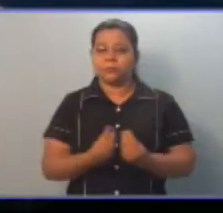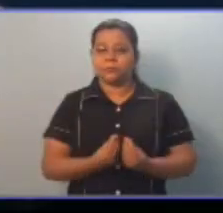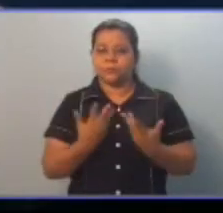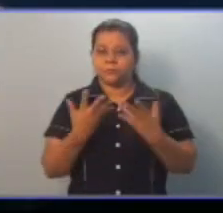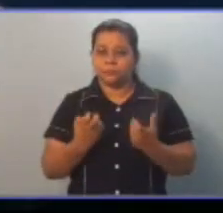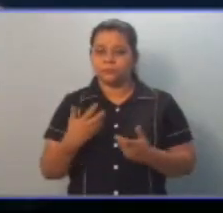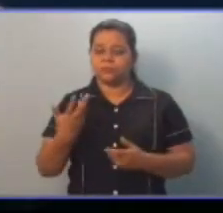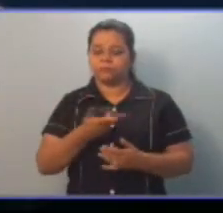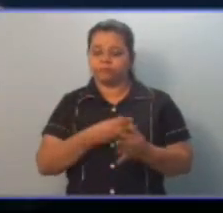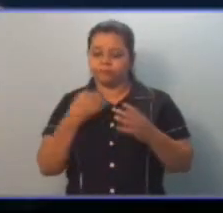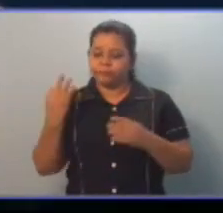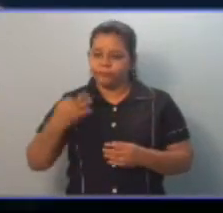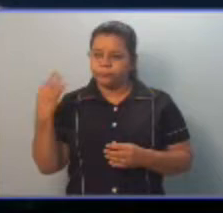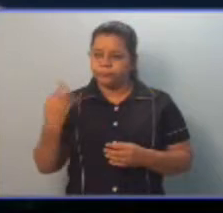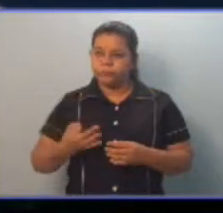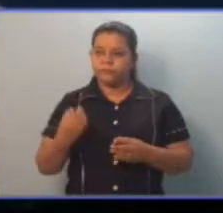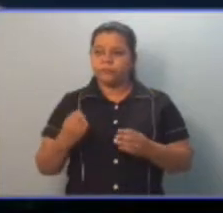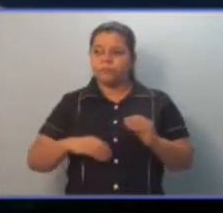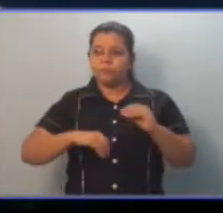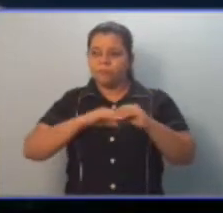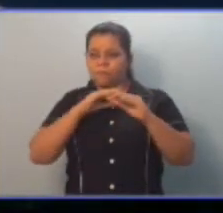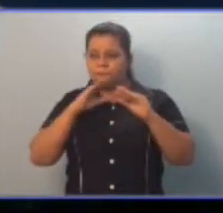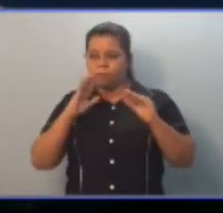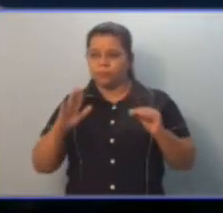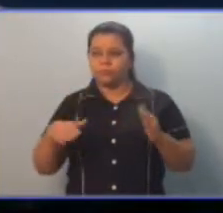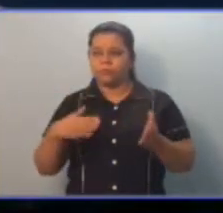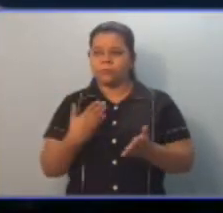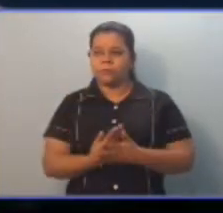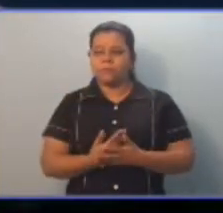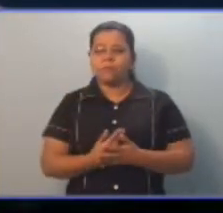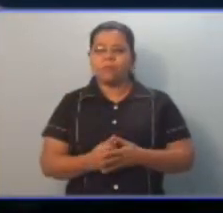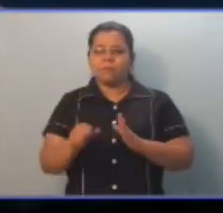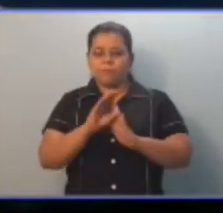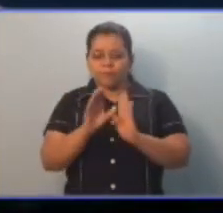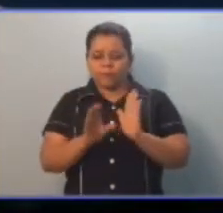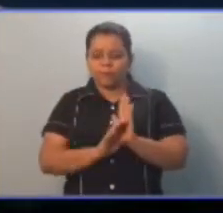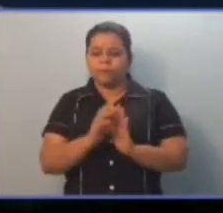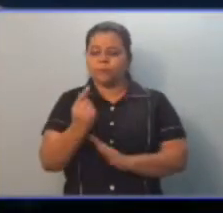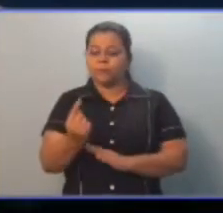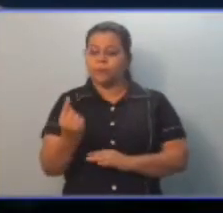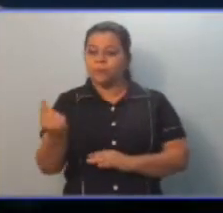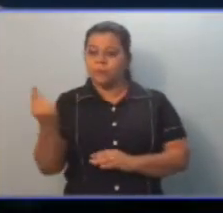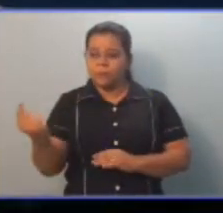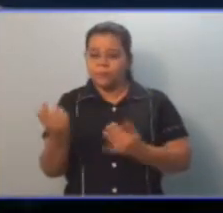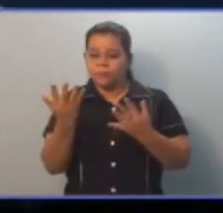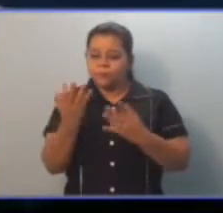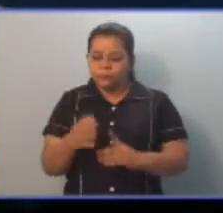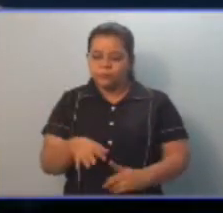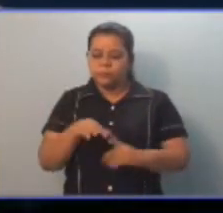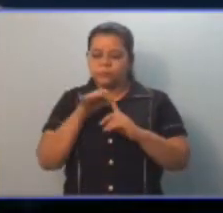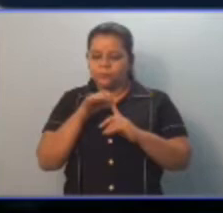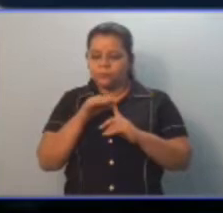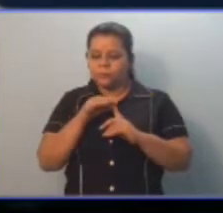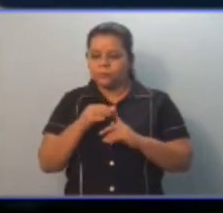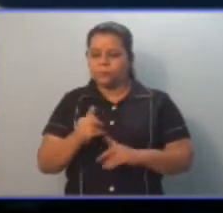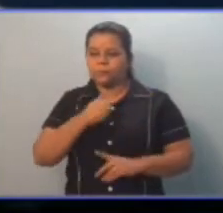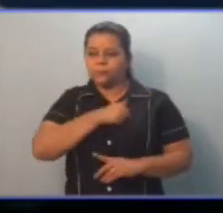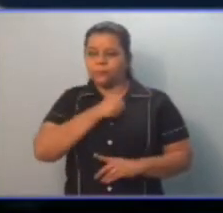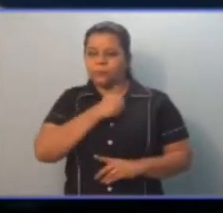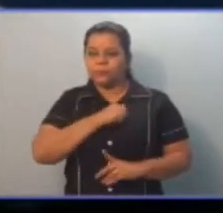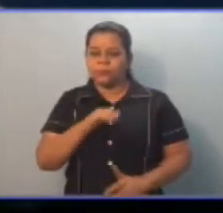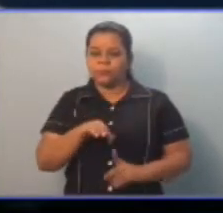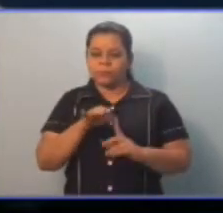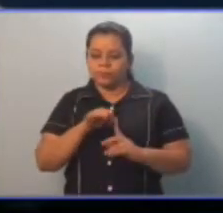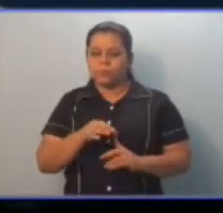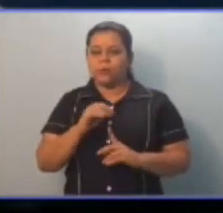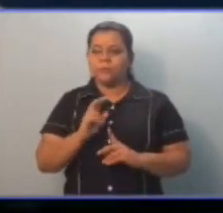tenemos que transparentar más las hojas de vida de las personas que aspiran a estos cargos de elección